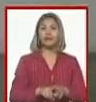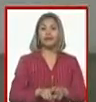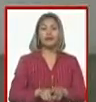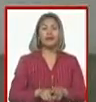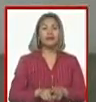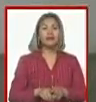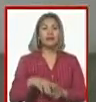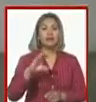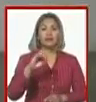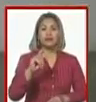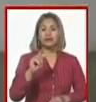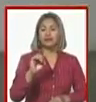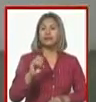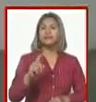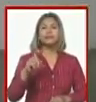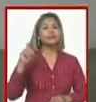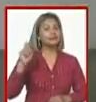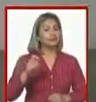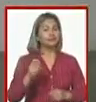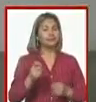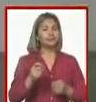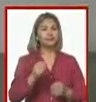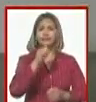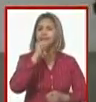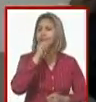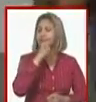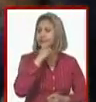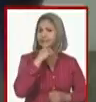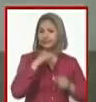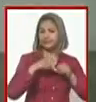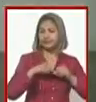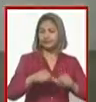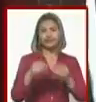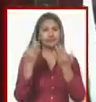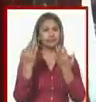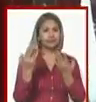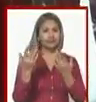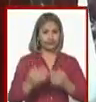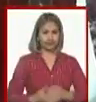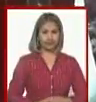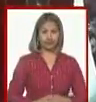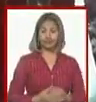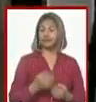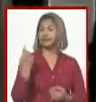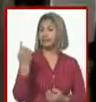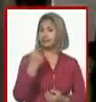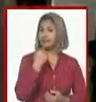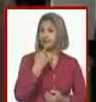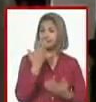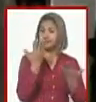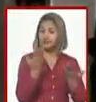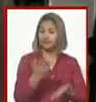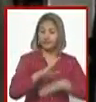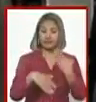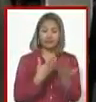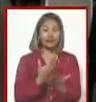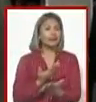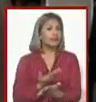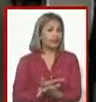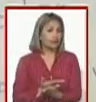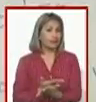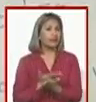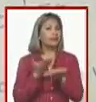catéter y ahorita para quitarme el dolor y estoy esperando es una cosa es lo que dicen que hay todo